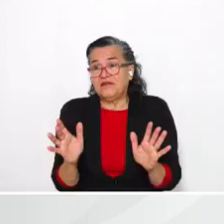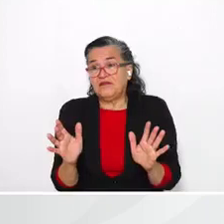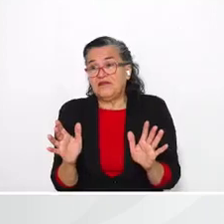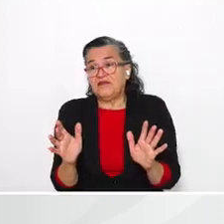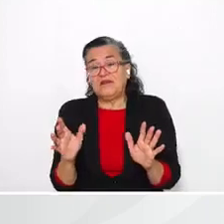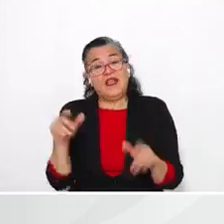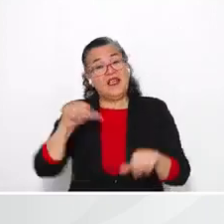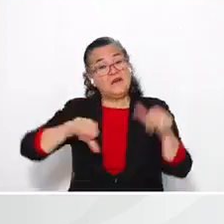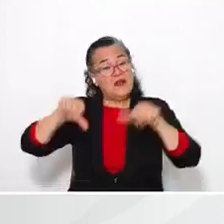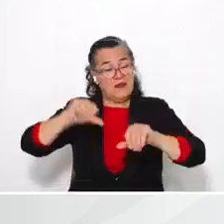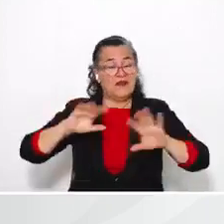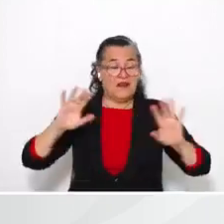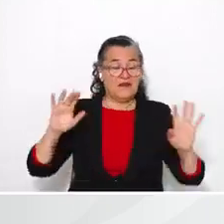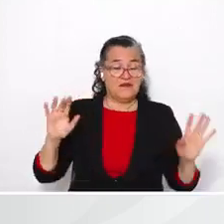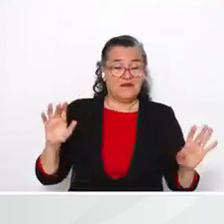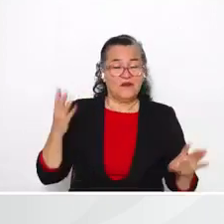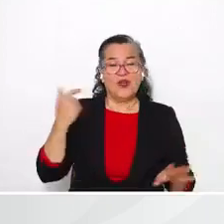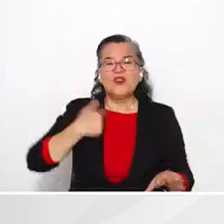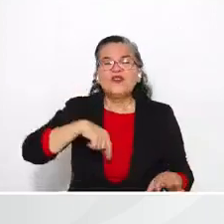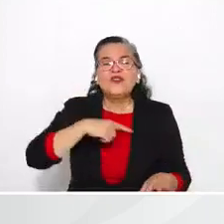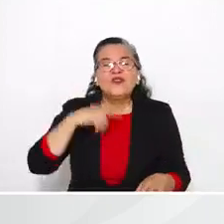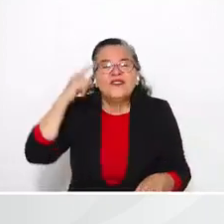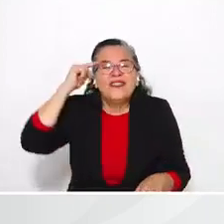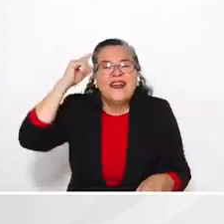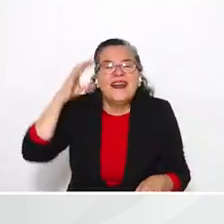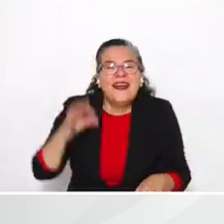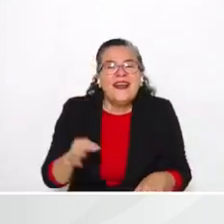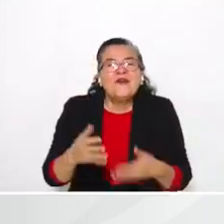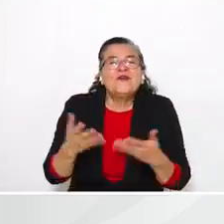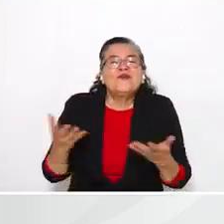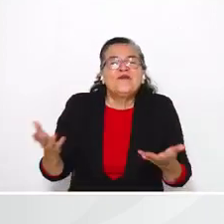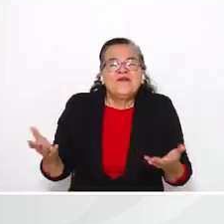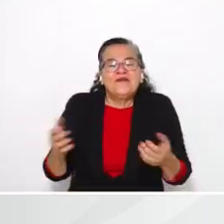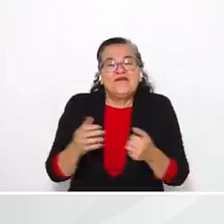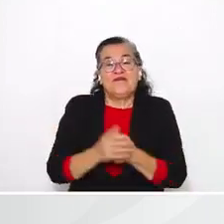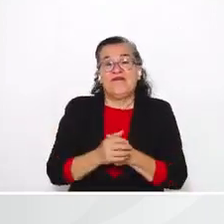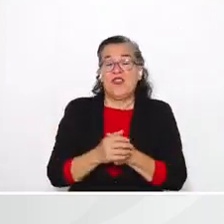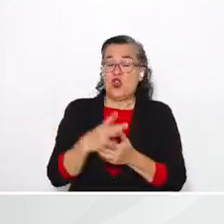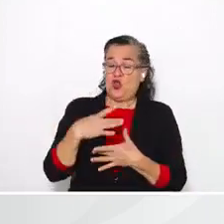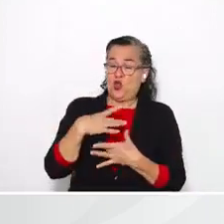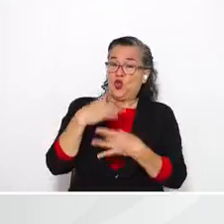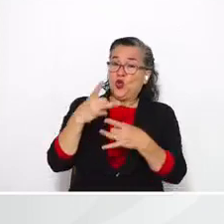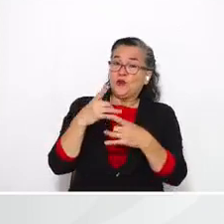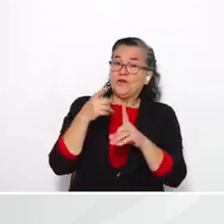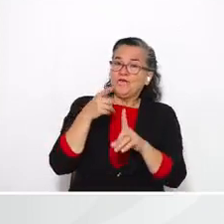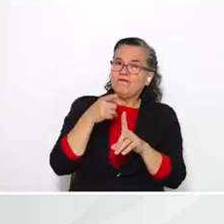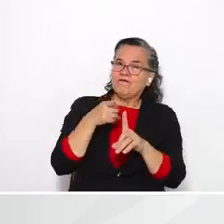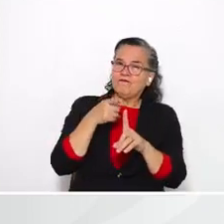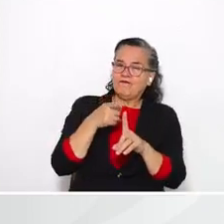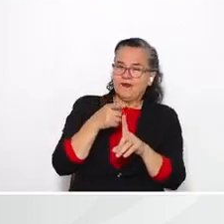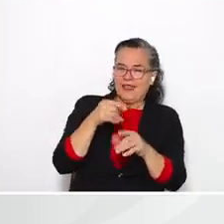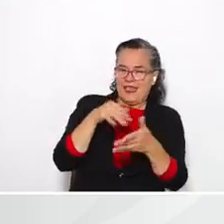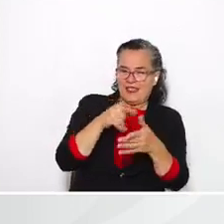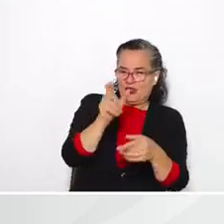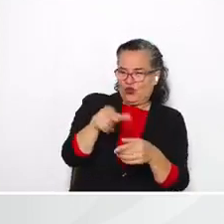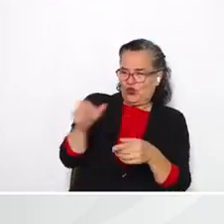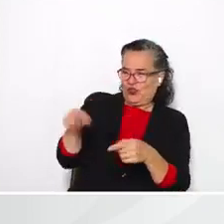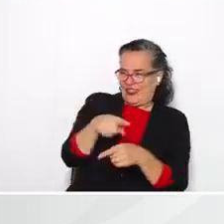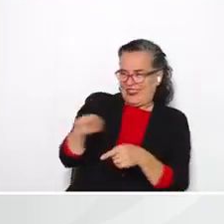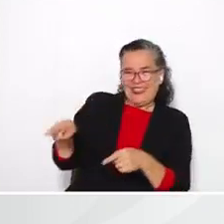estábamos experimentando. Lo que nosotros creemos es que nos interesa que los estudiantes